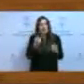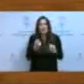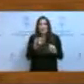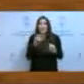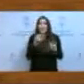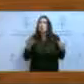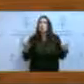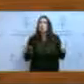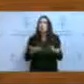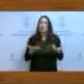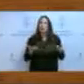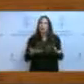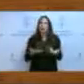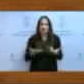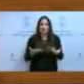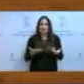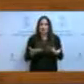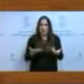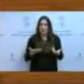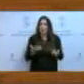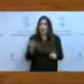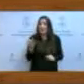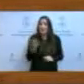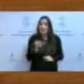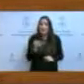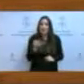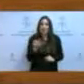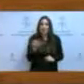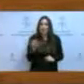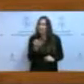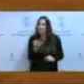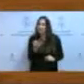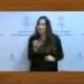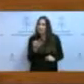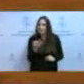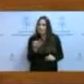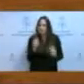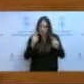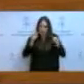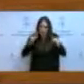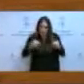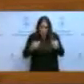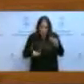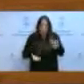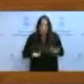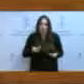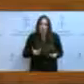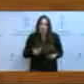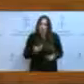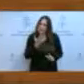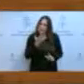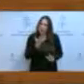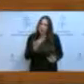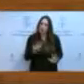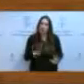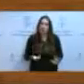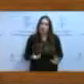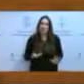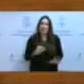urgente que haga un exhaustivo y honesto ejercicio de autocrítica. Sea seria, señora